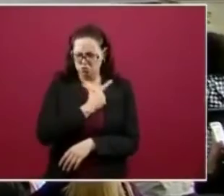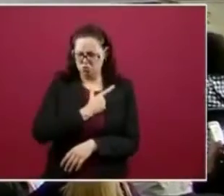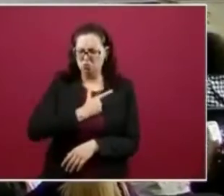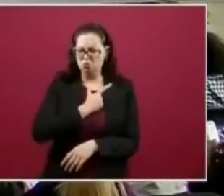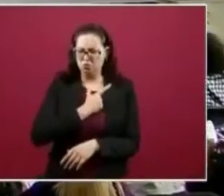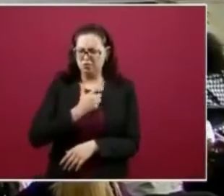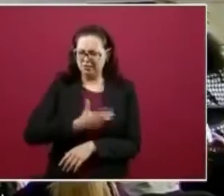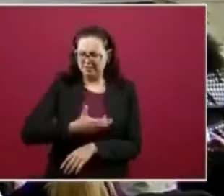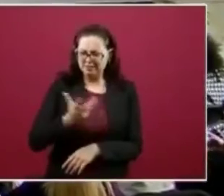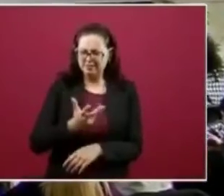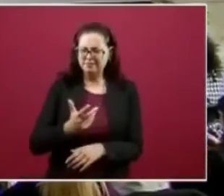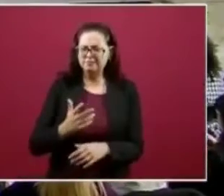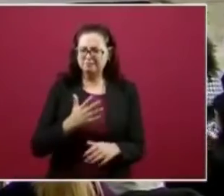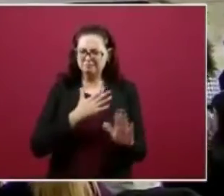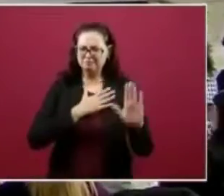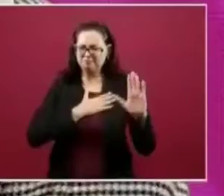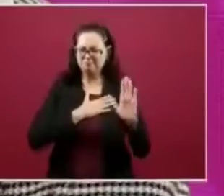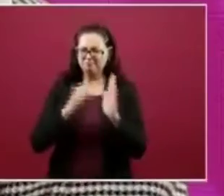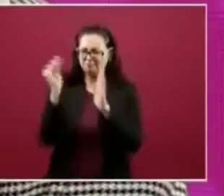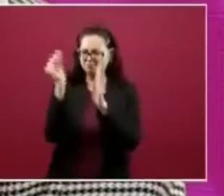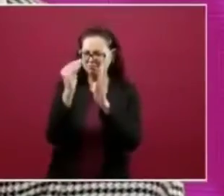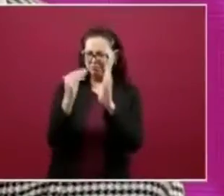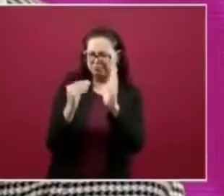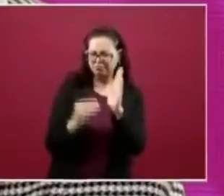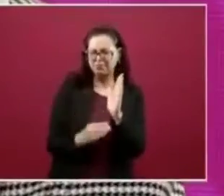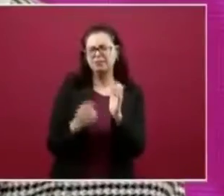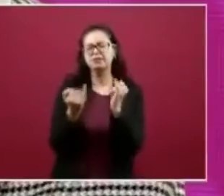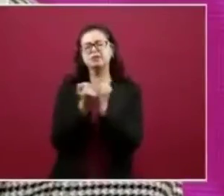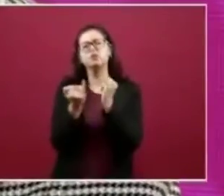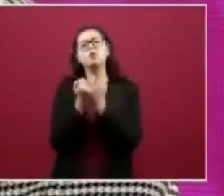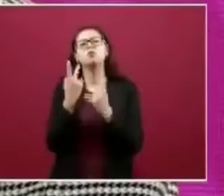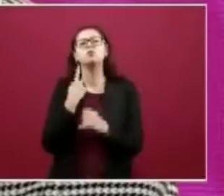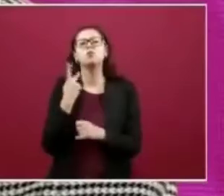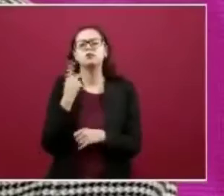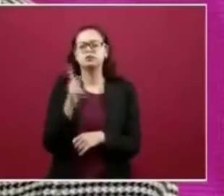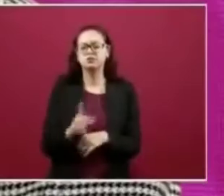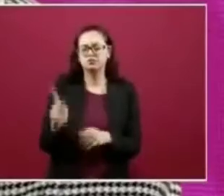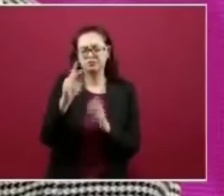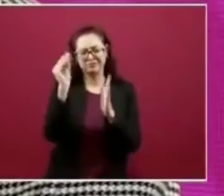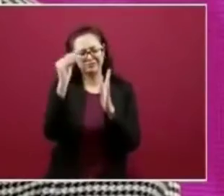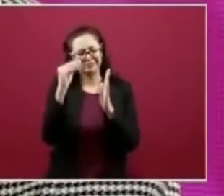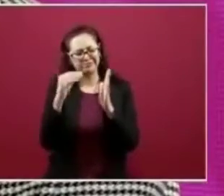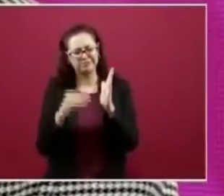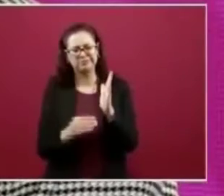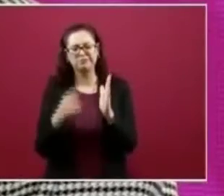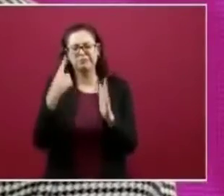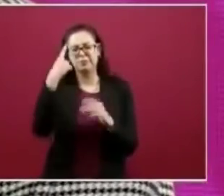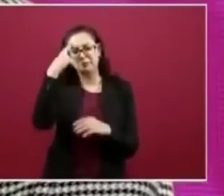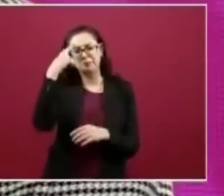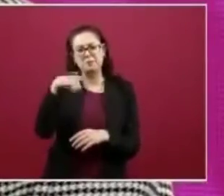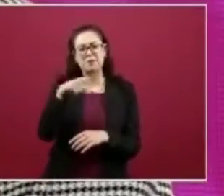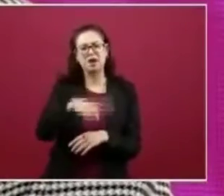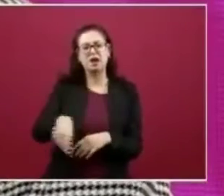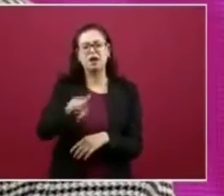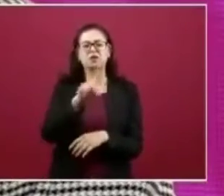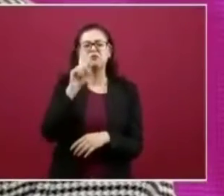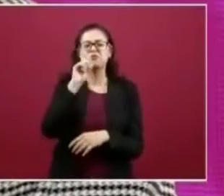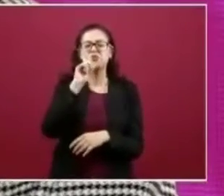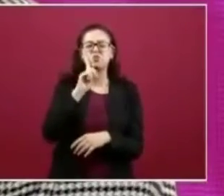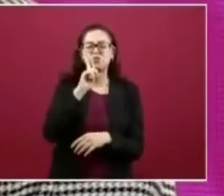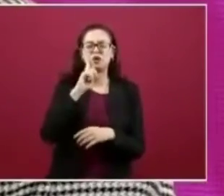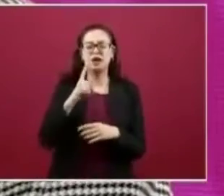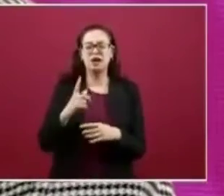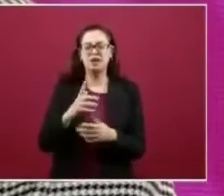como los mecanismos institucionales y una política pública amplia para garantizar el derecho a una vida libre de